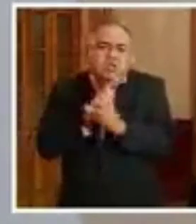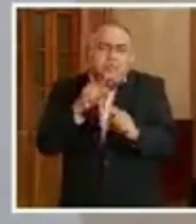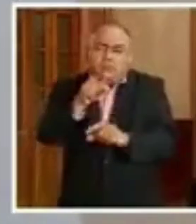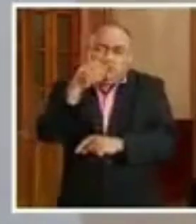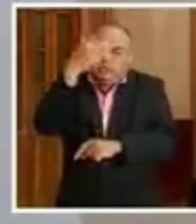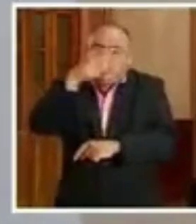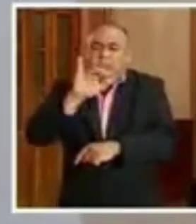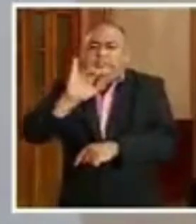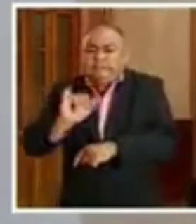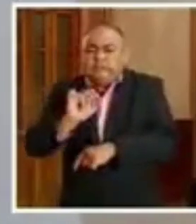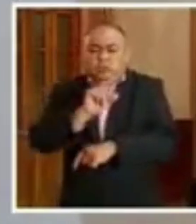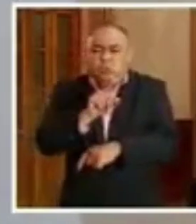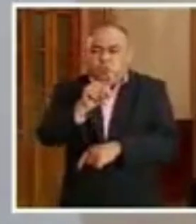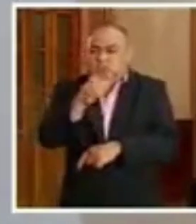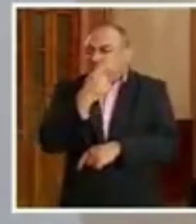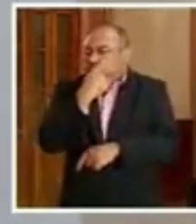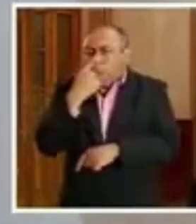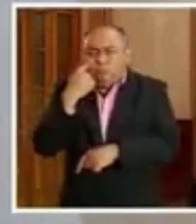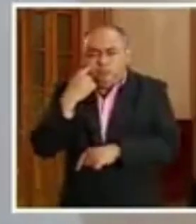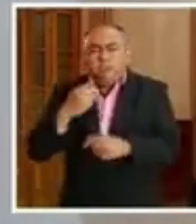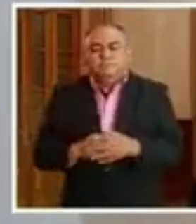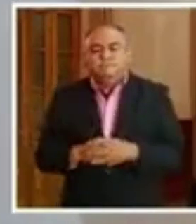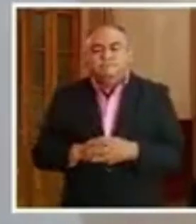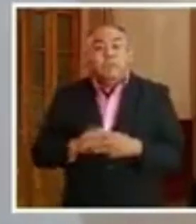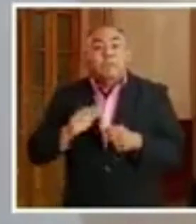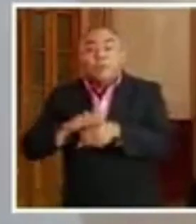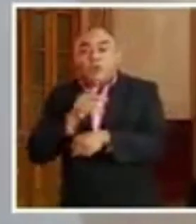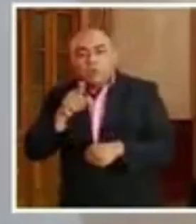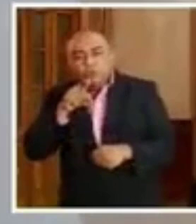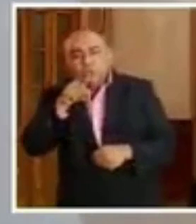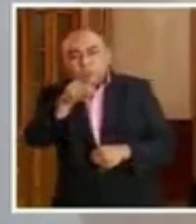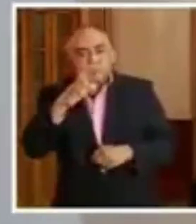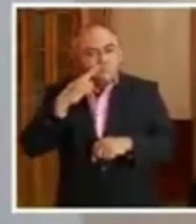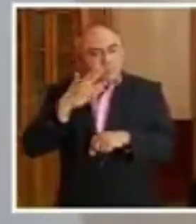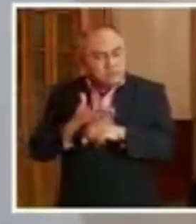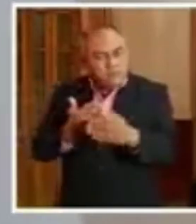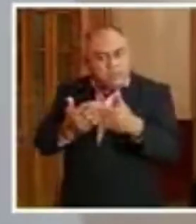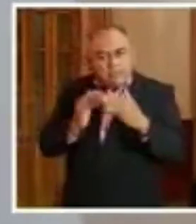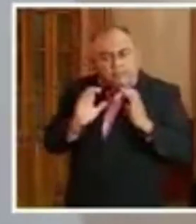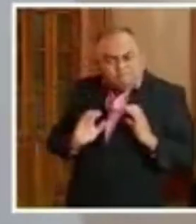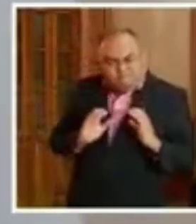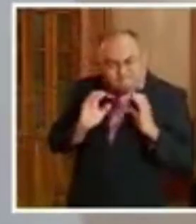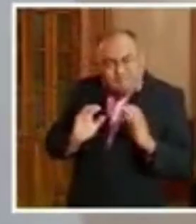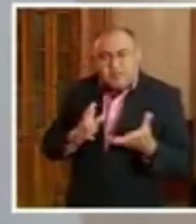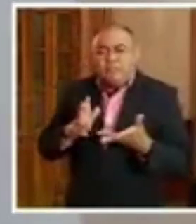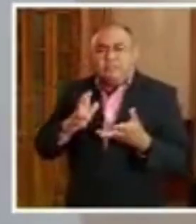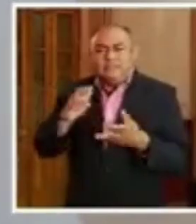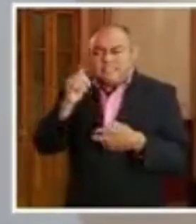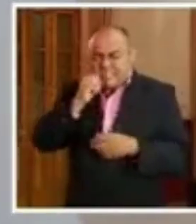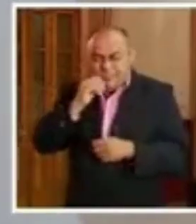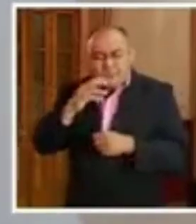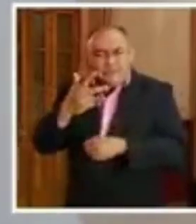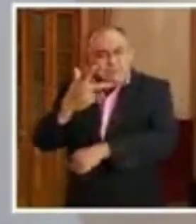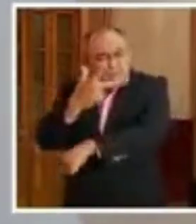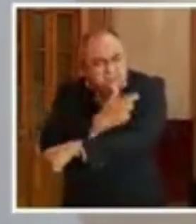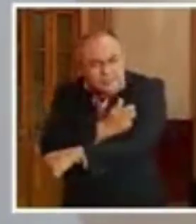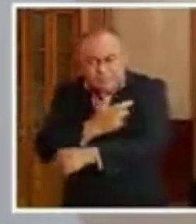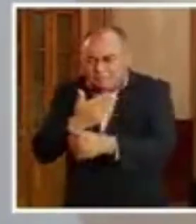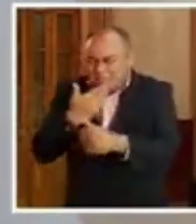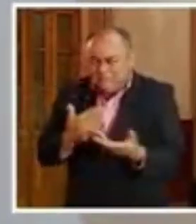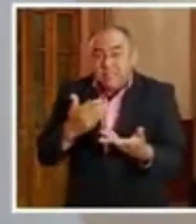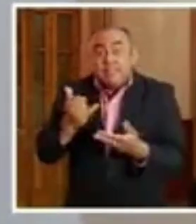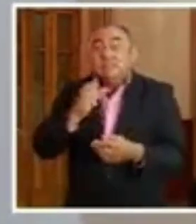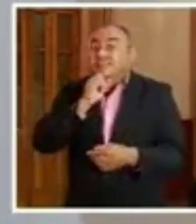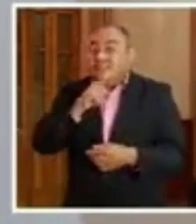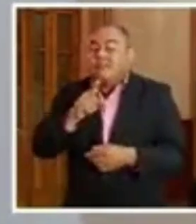Gracias a su responsabilidad, gracias a su vacunación y gracias a que